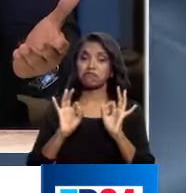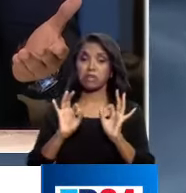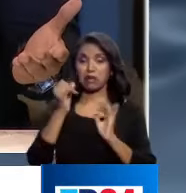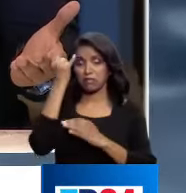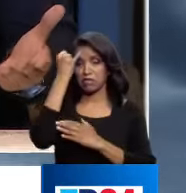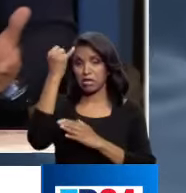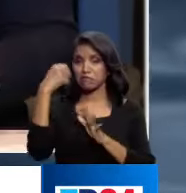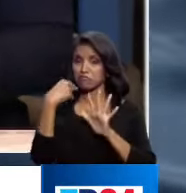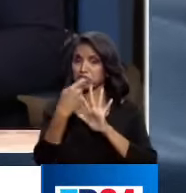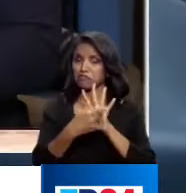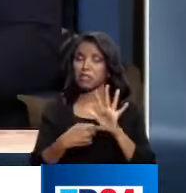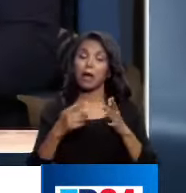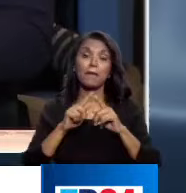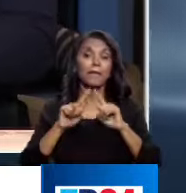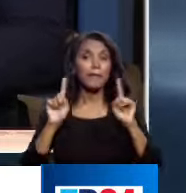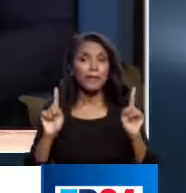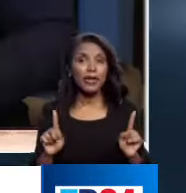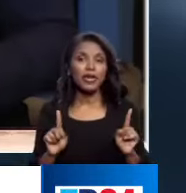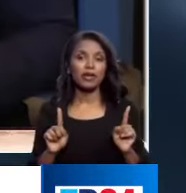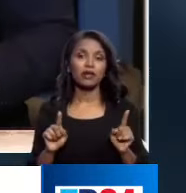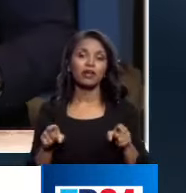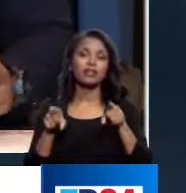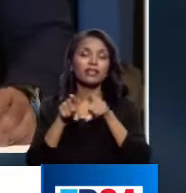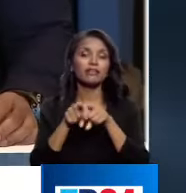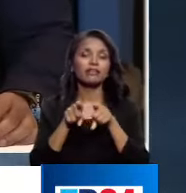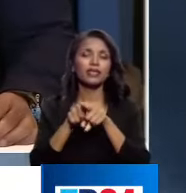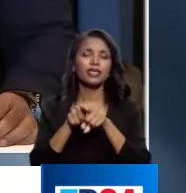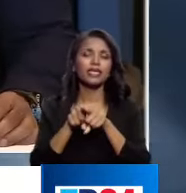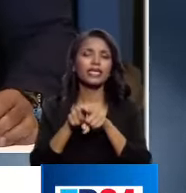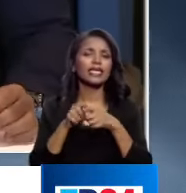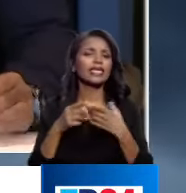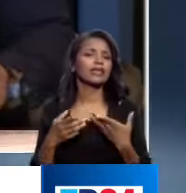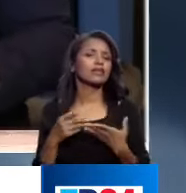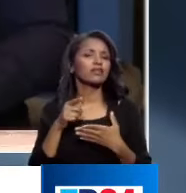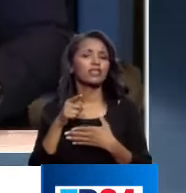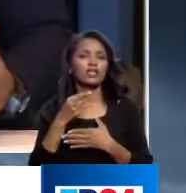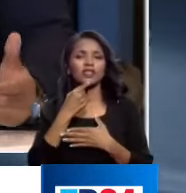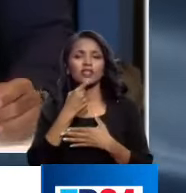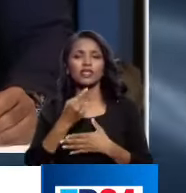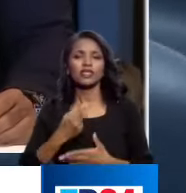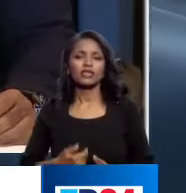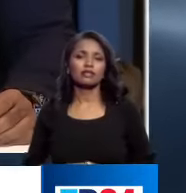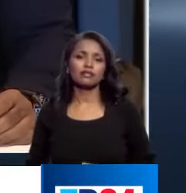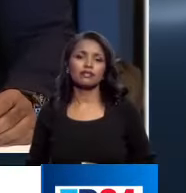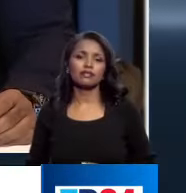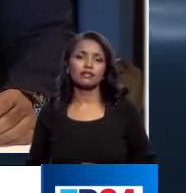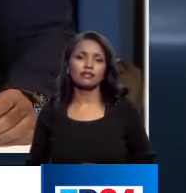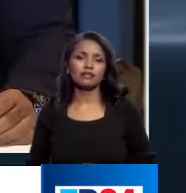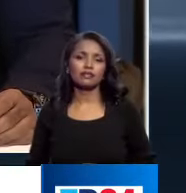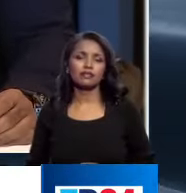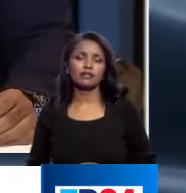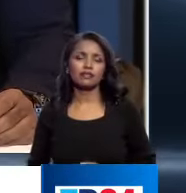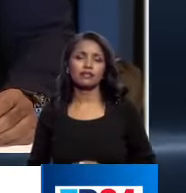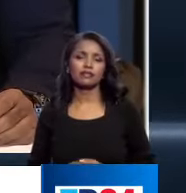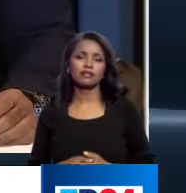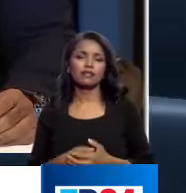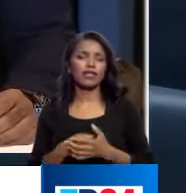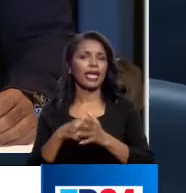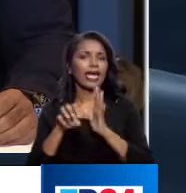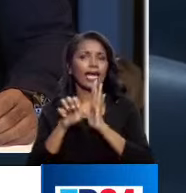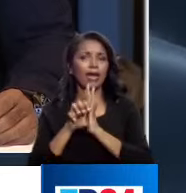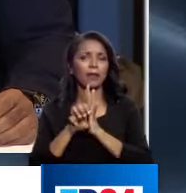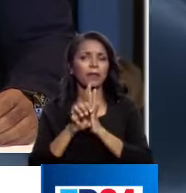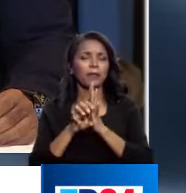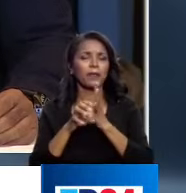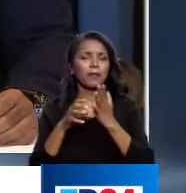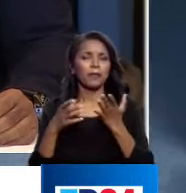escenarios, como usted lo ha visto, son propicios para que usted nos brinde las propuestas a la población en torno al tema